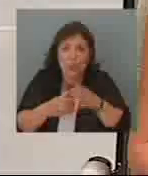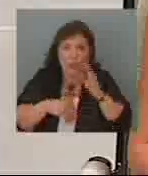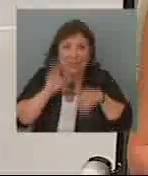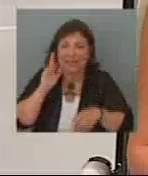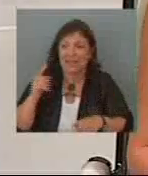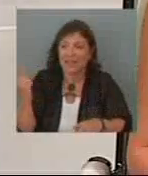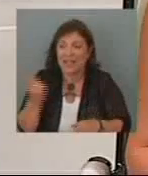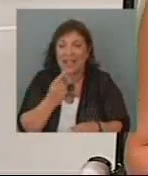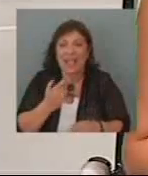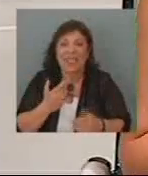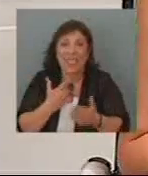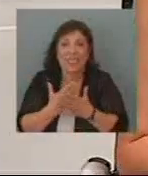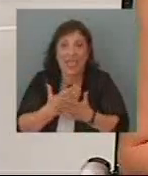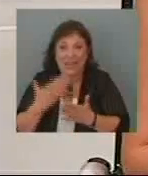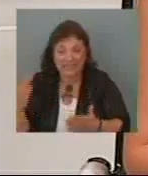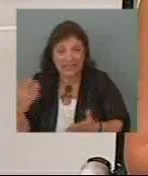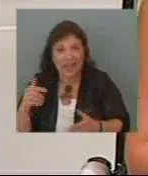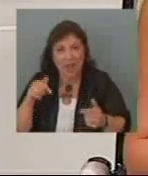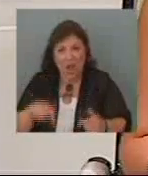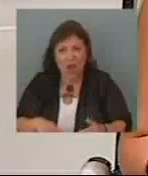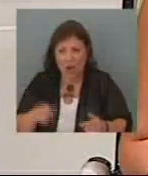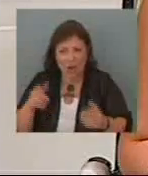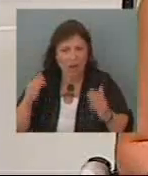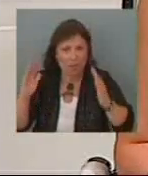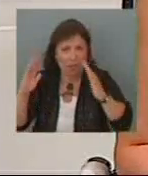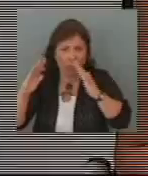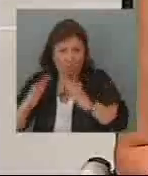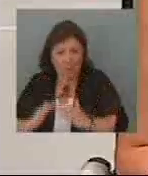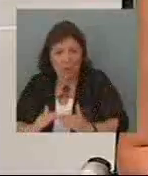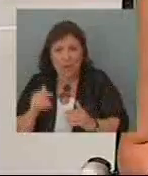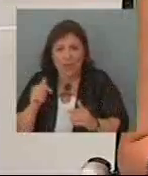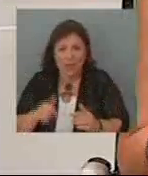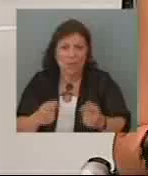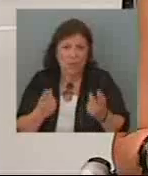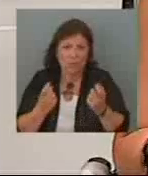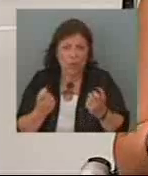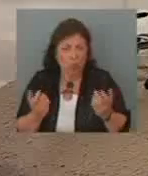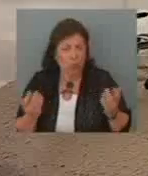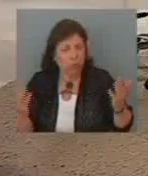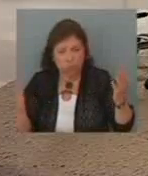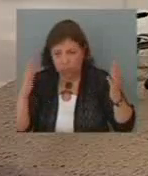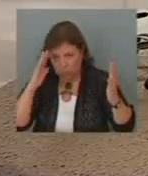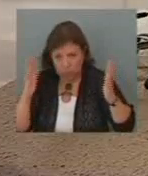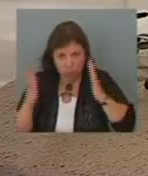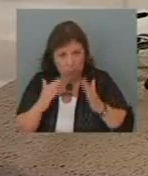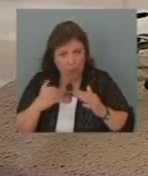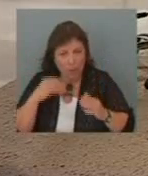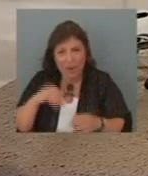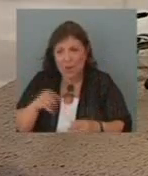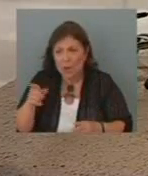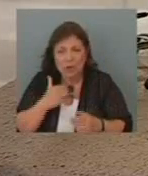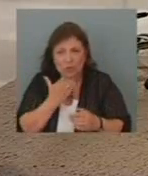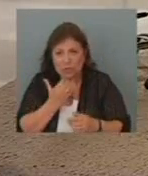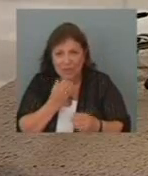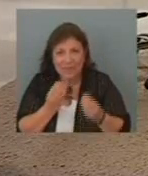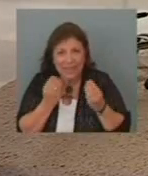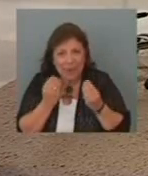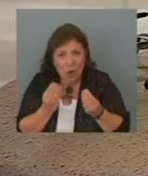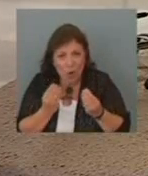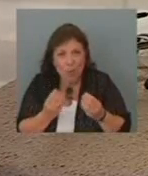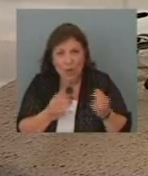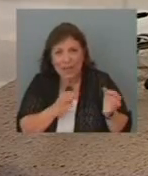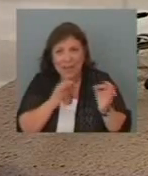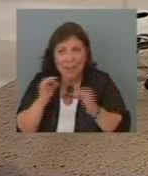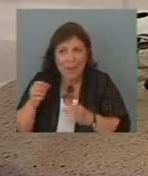los partidos de derecha, que hoy están muy venidos a menos y ha sido un fuerte varapalo para ellos, sobre todo porque no supieron o no pudieron capitalizar la llegada